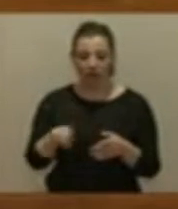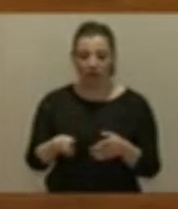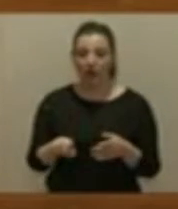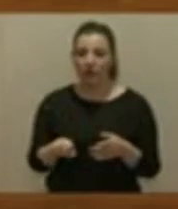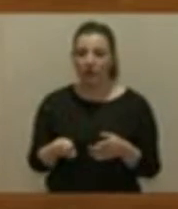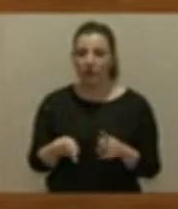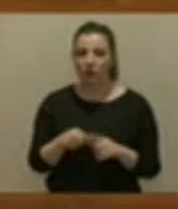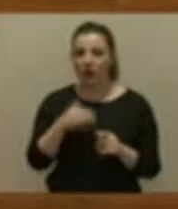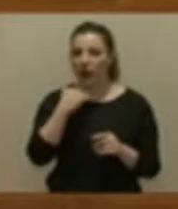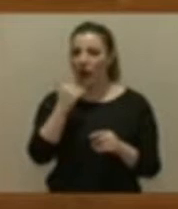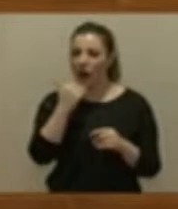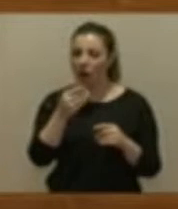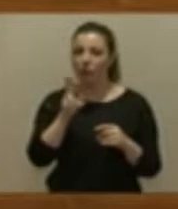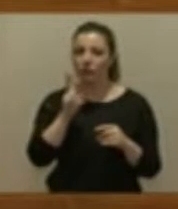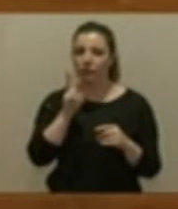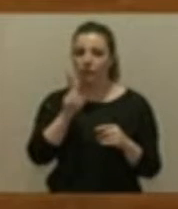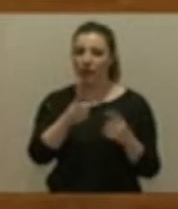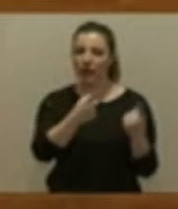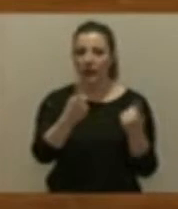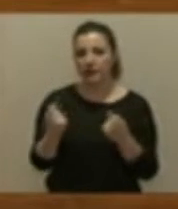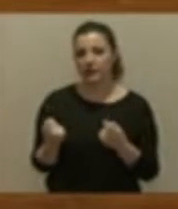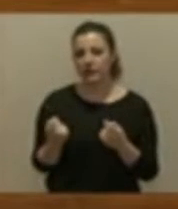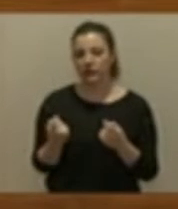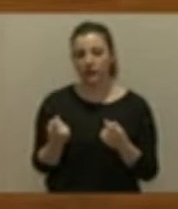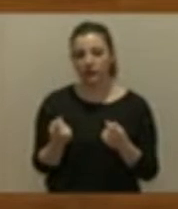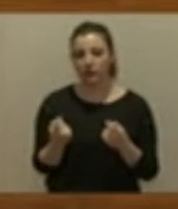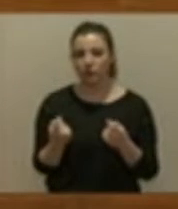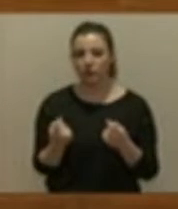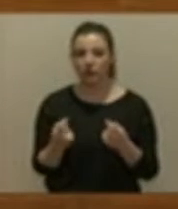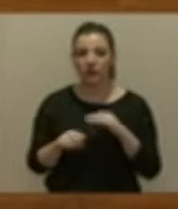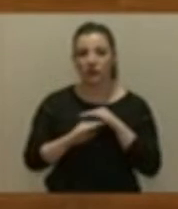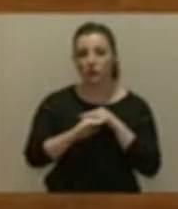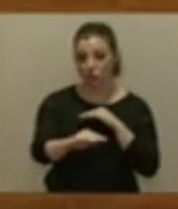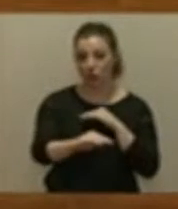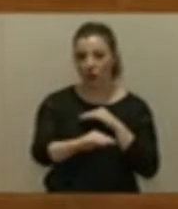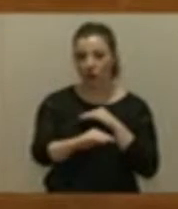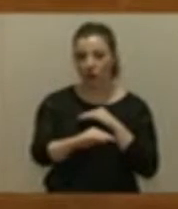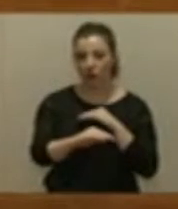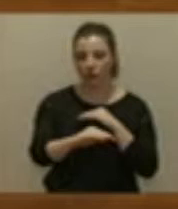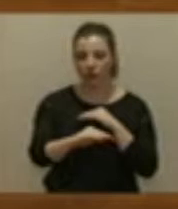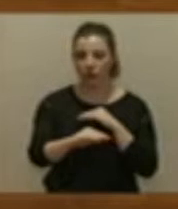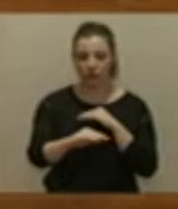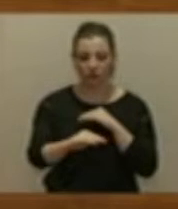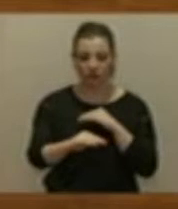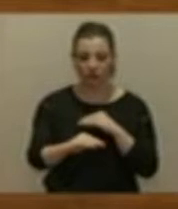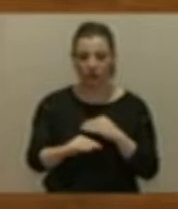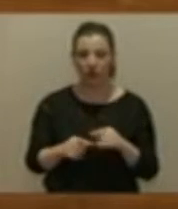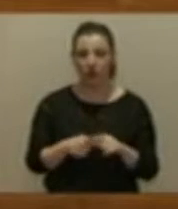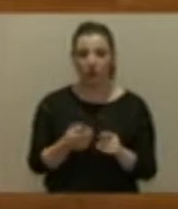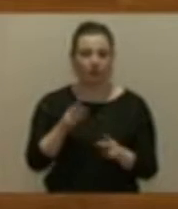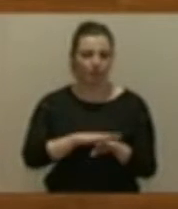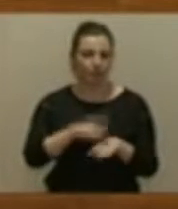hacia algo plano y redondo que necesita un nombre sonoro como suelo, sin saber si se comportará de manera amistosa con